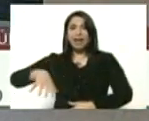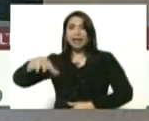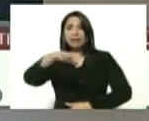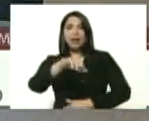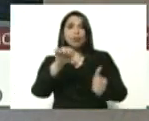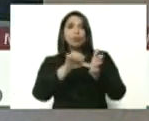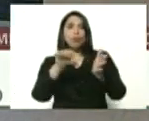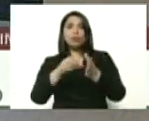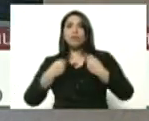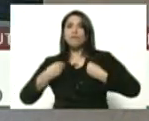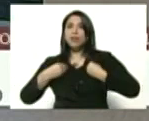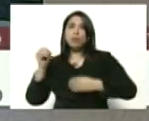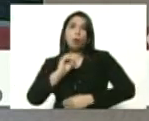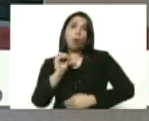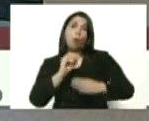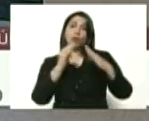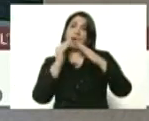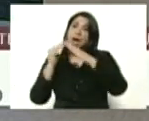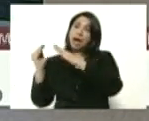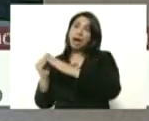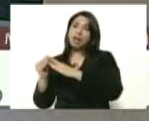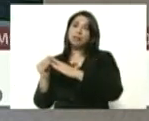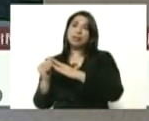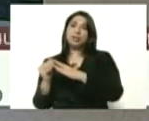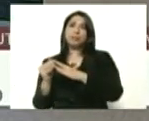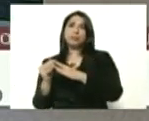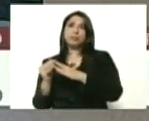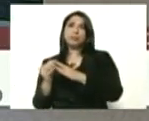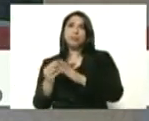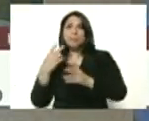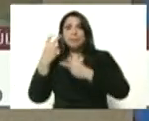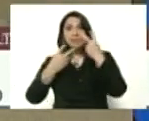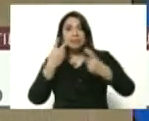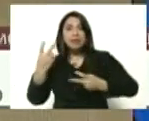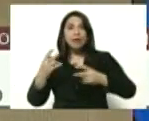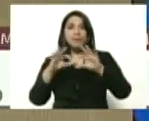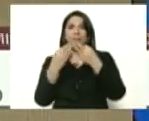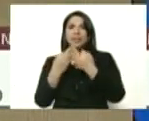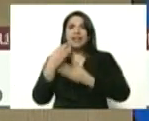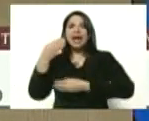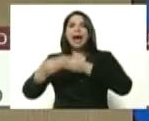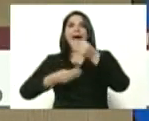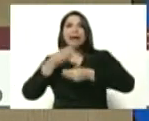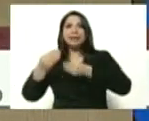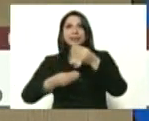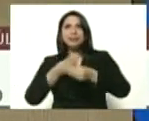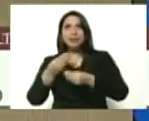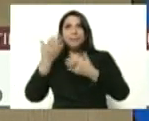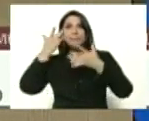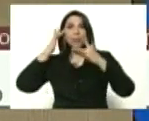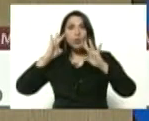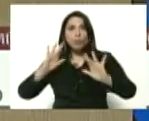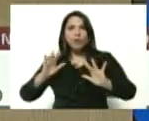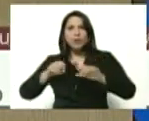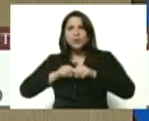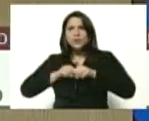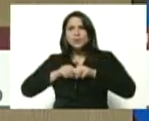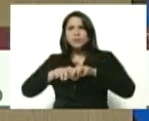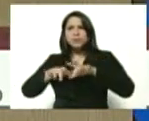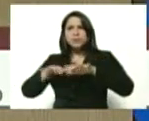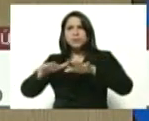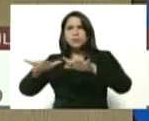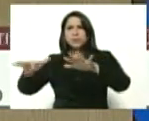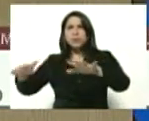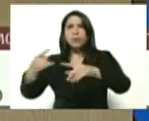sitios de residencia o a sus sitios de nacimiento, a los sitios donde está la familia, generarían la probabilidad de infectar a otras